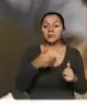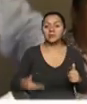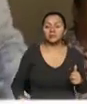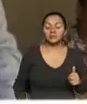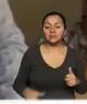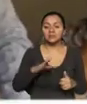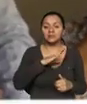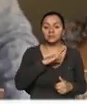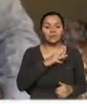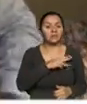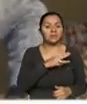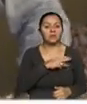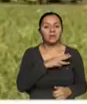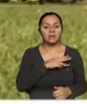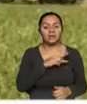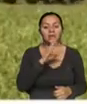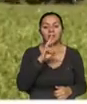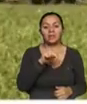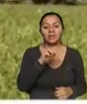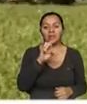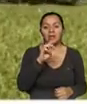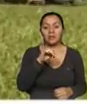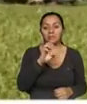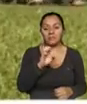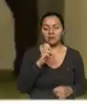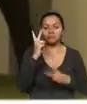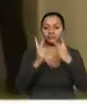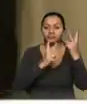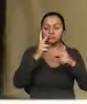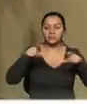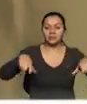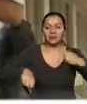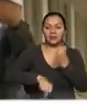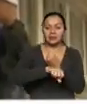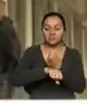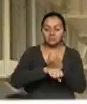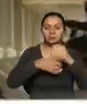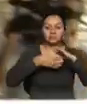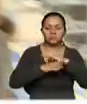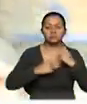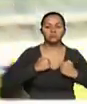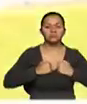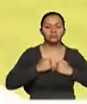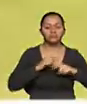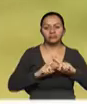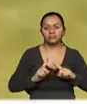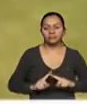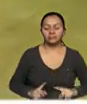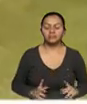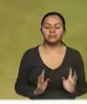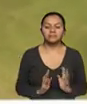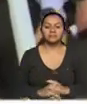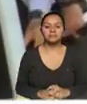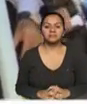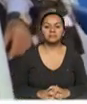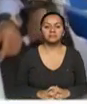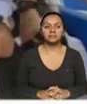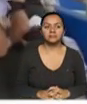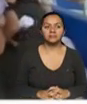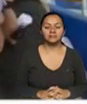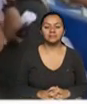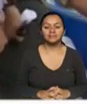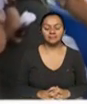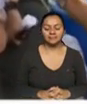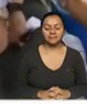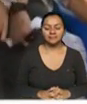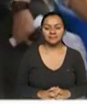Club Sport Emelec, Nasib Neme, recorrieron la cancha, los camerinos y las diferentes localidades. Lorena